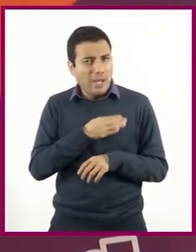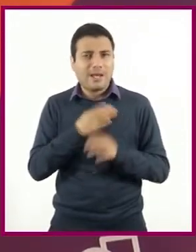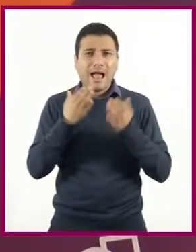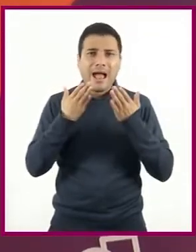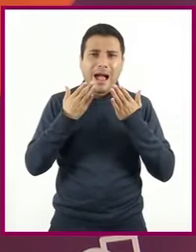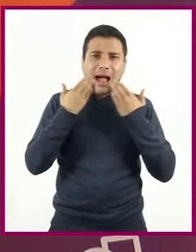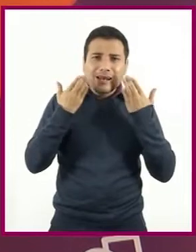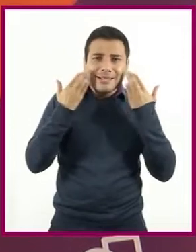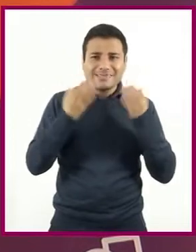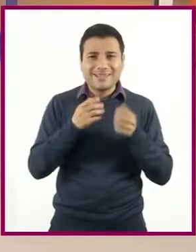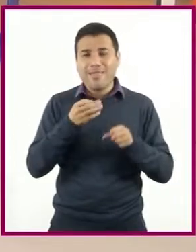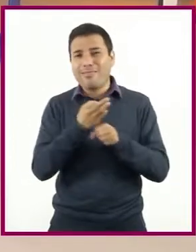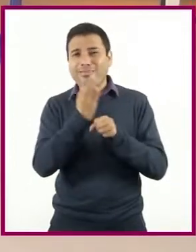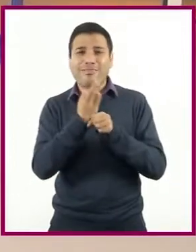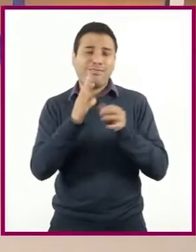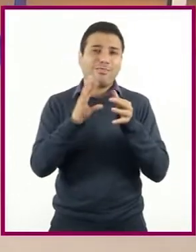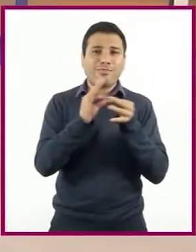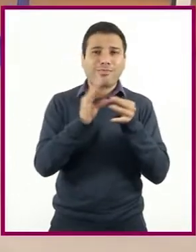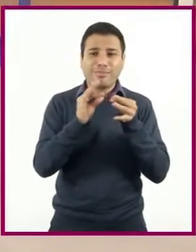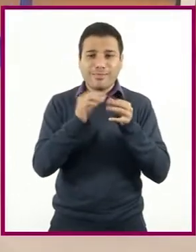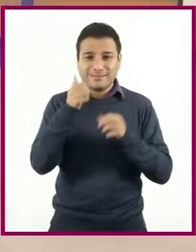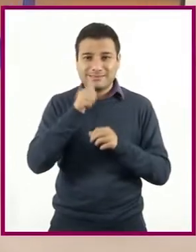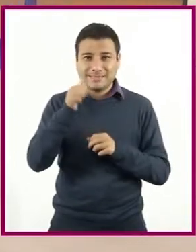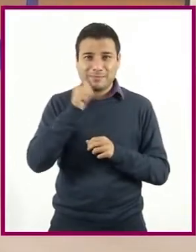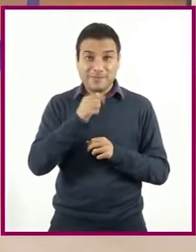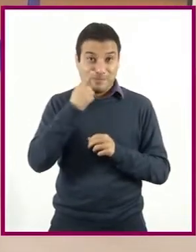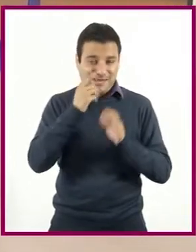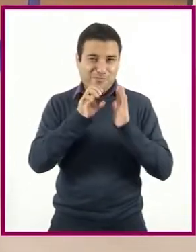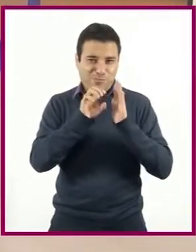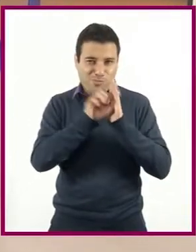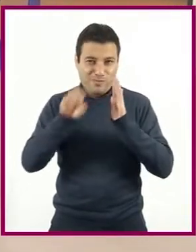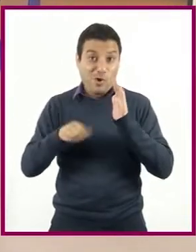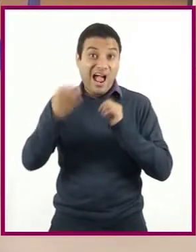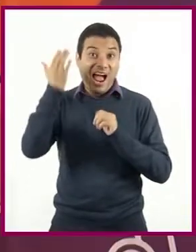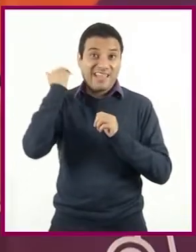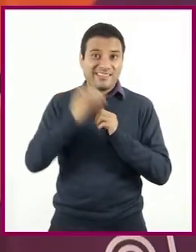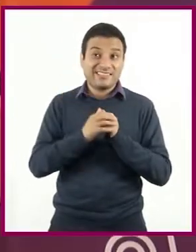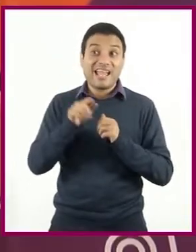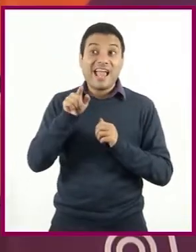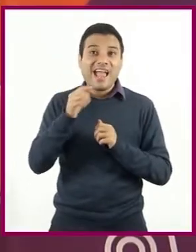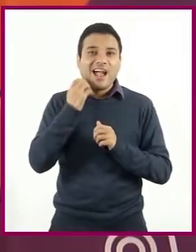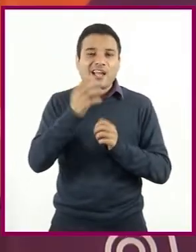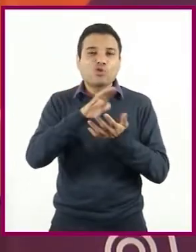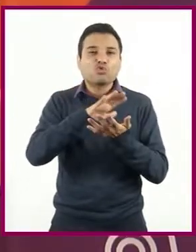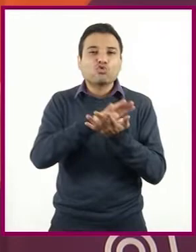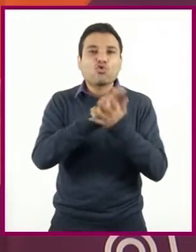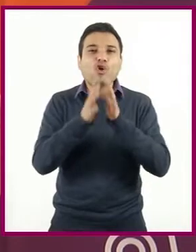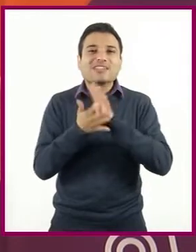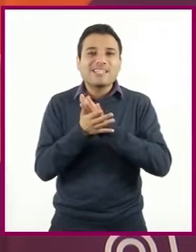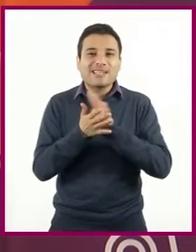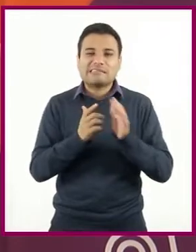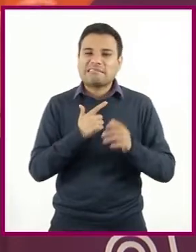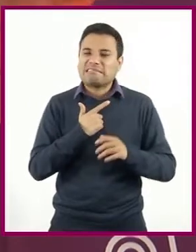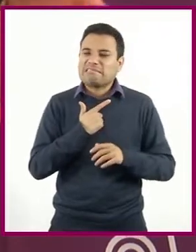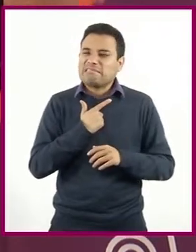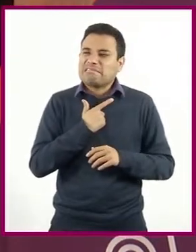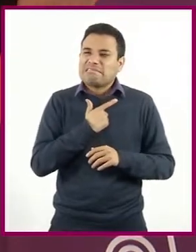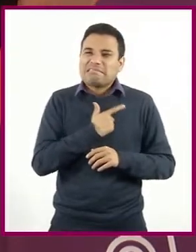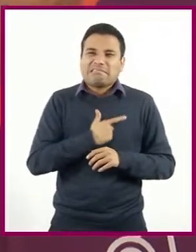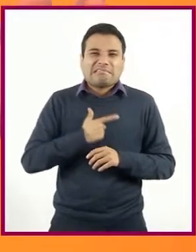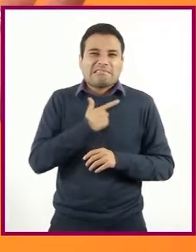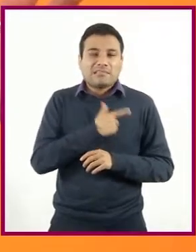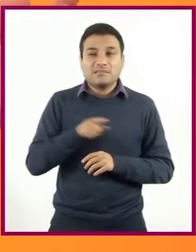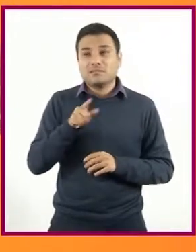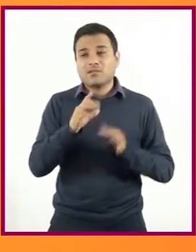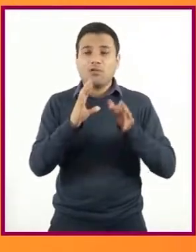bien jacarandosa. Mire, la vez pasada hasta pidió sus tortillas recién hechas con tanta rima que hasta parecía